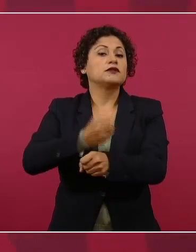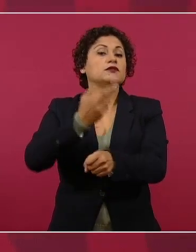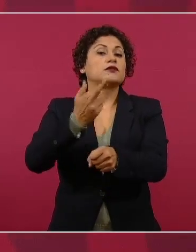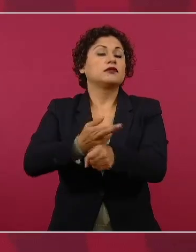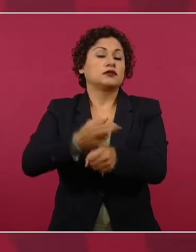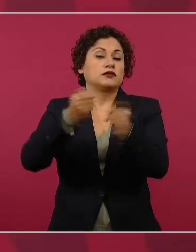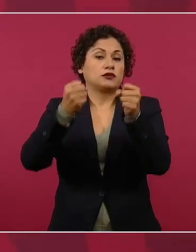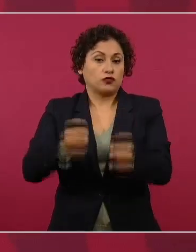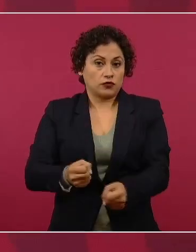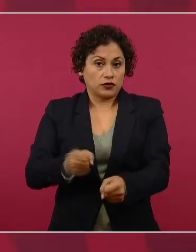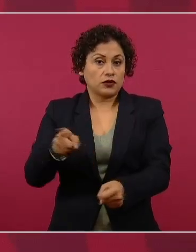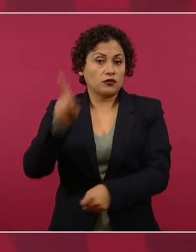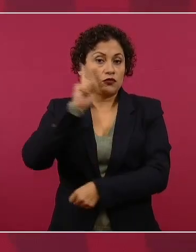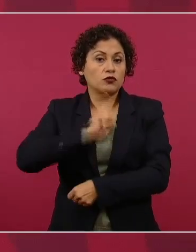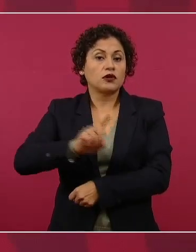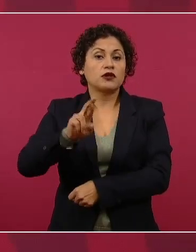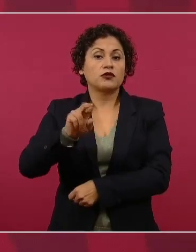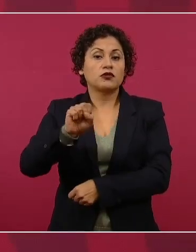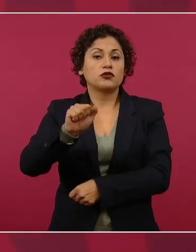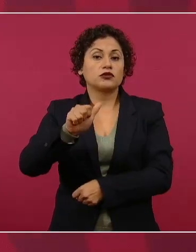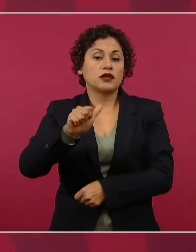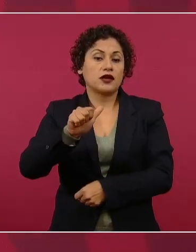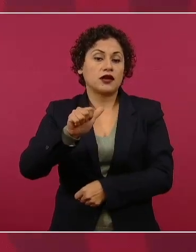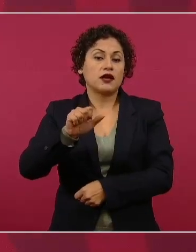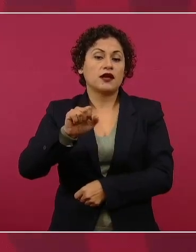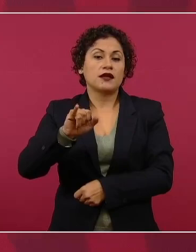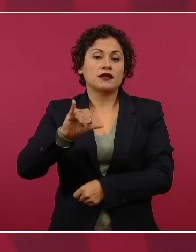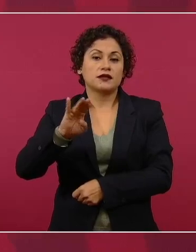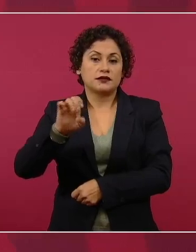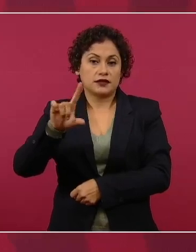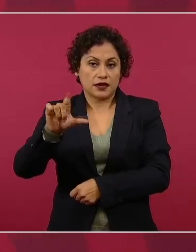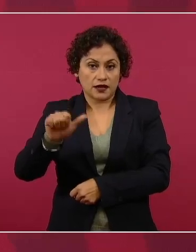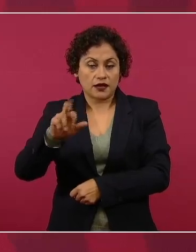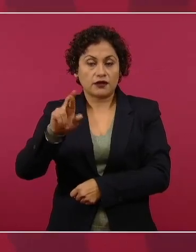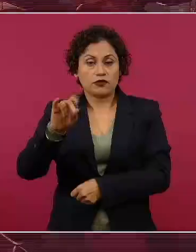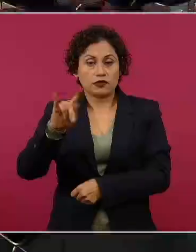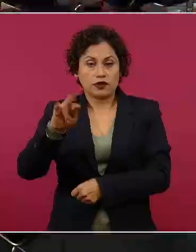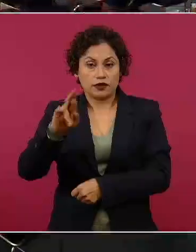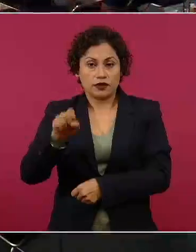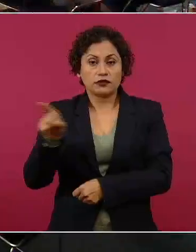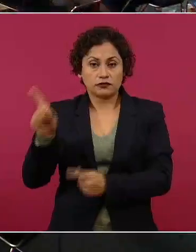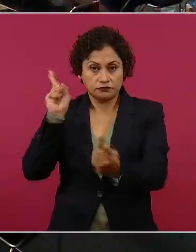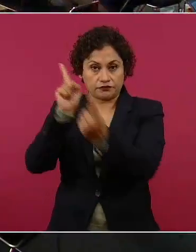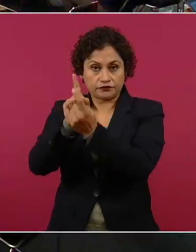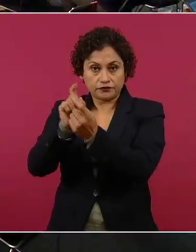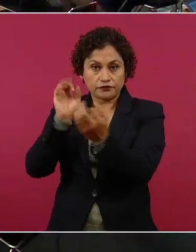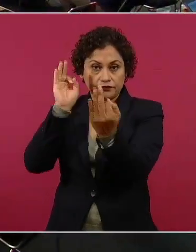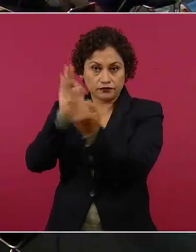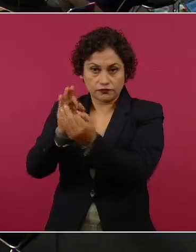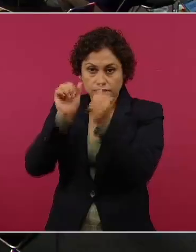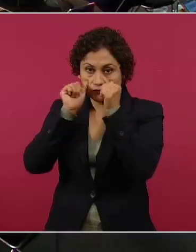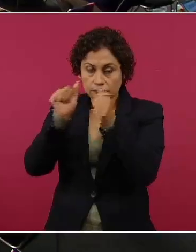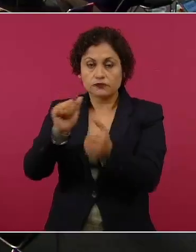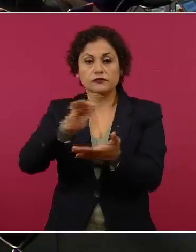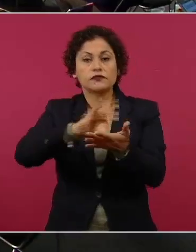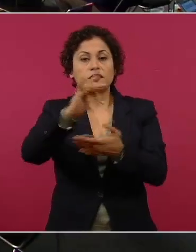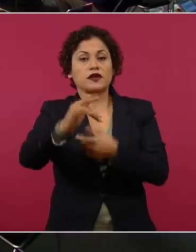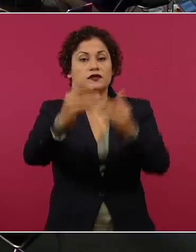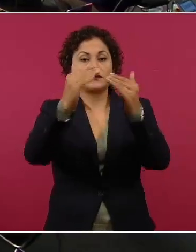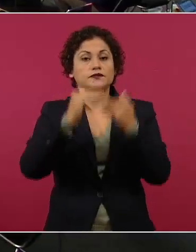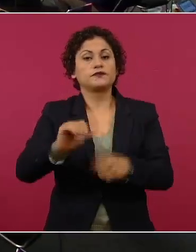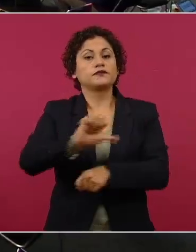a Rosa Isela Rodríguez, y ella va a atenderlos. Gracias, presidente. La segunda pregunta tiene que ver con otro